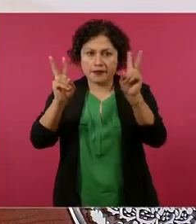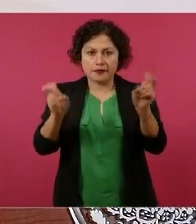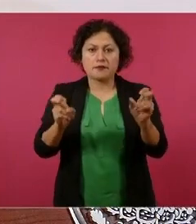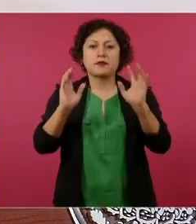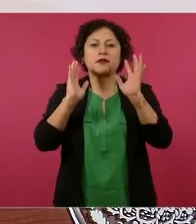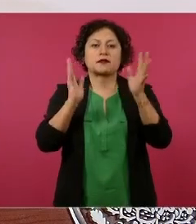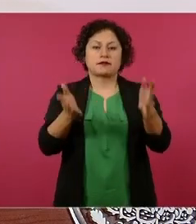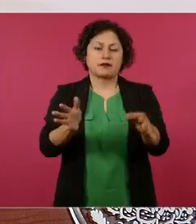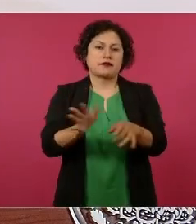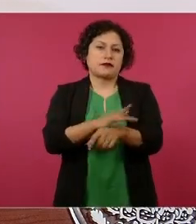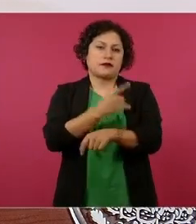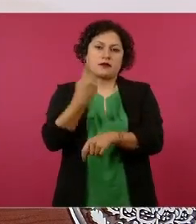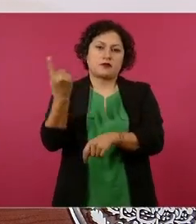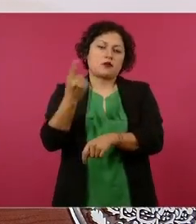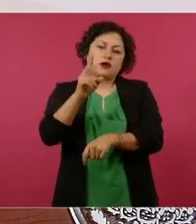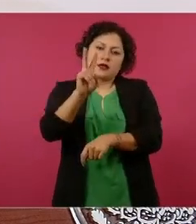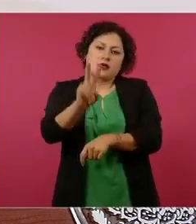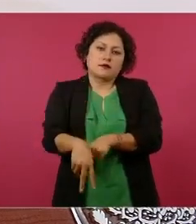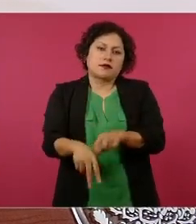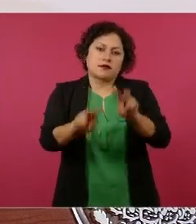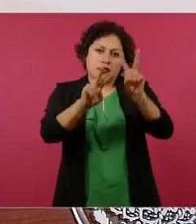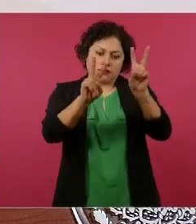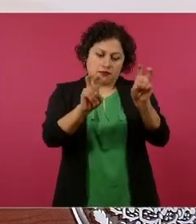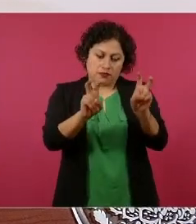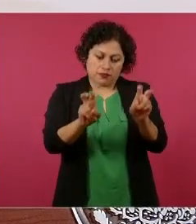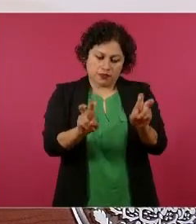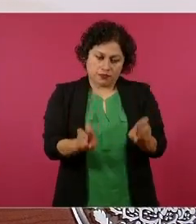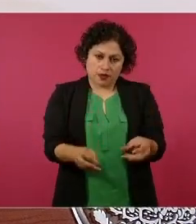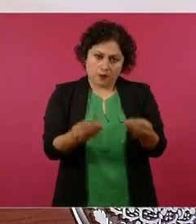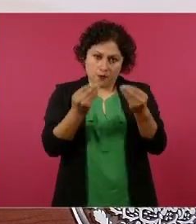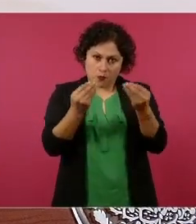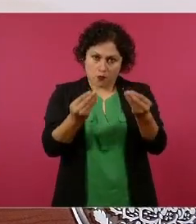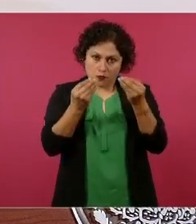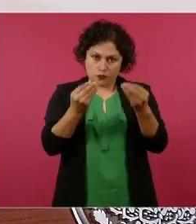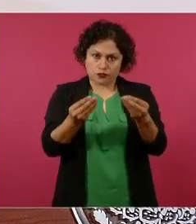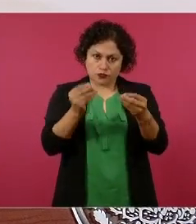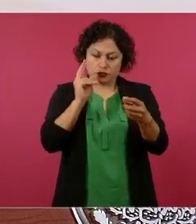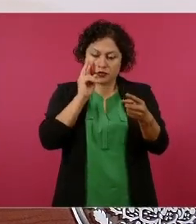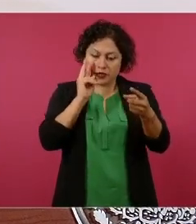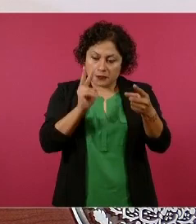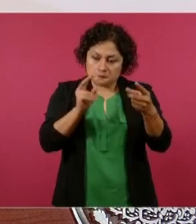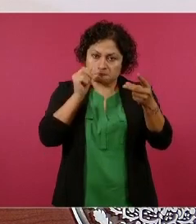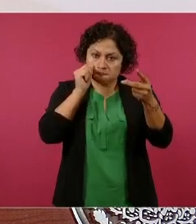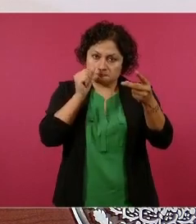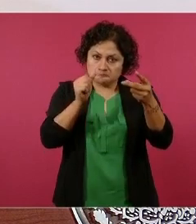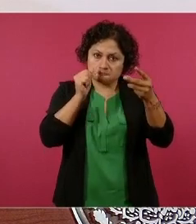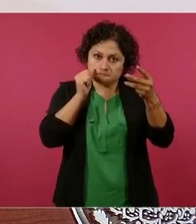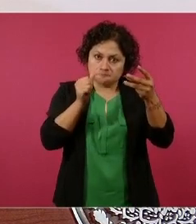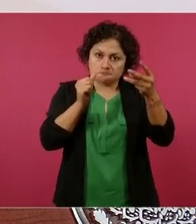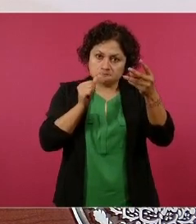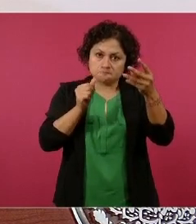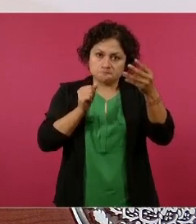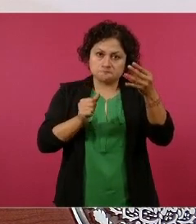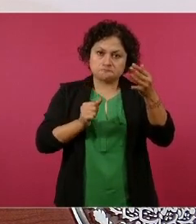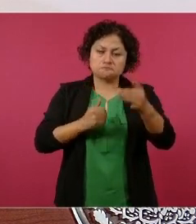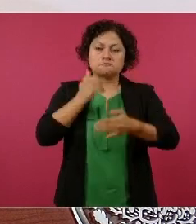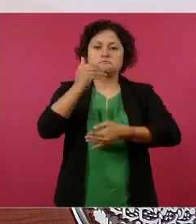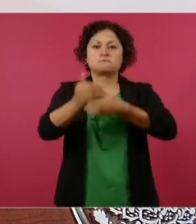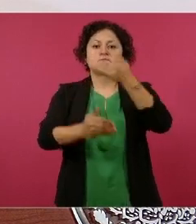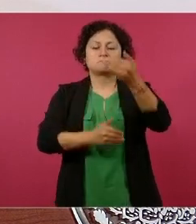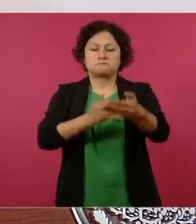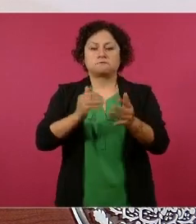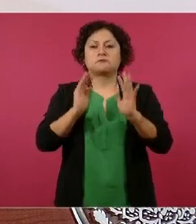porque pues son muchos temas y